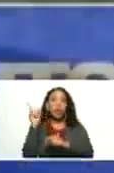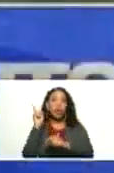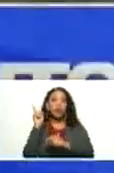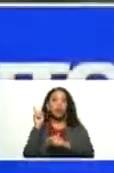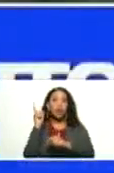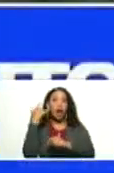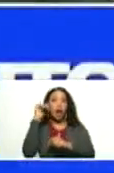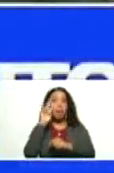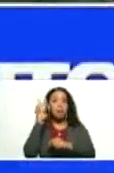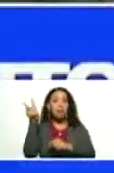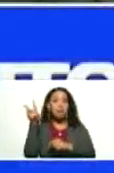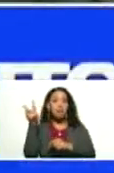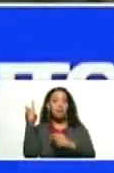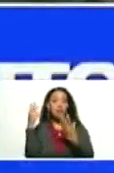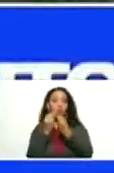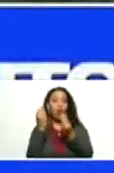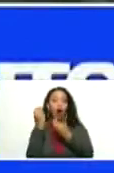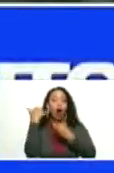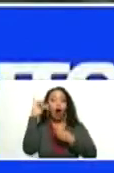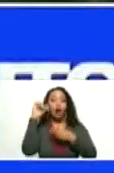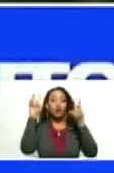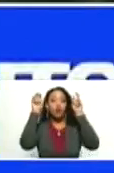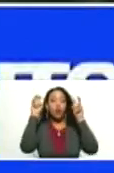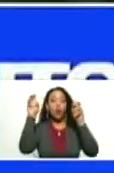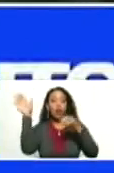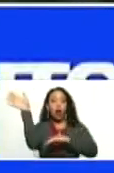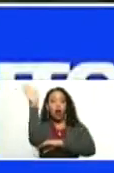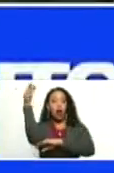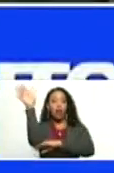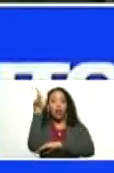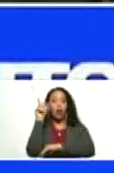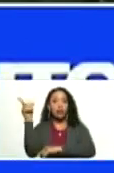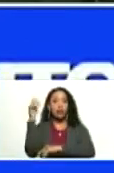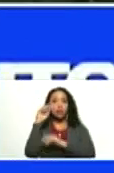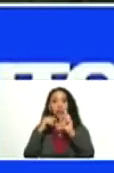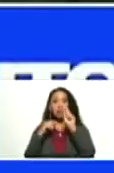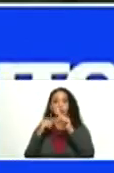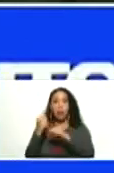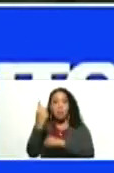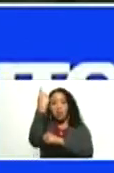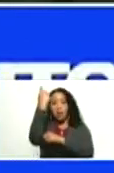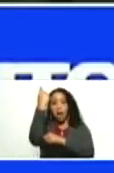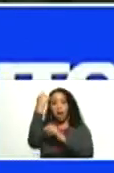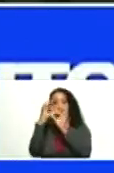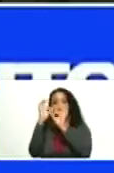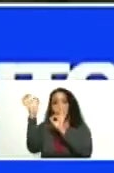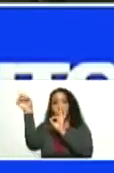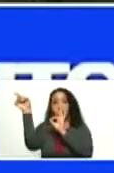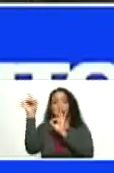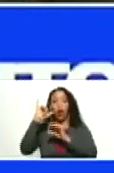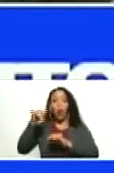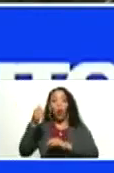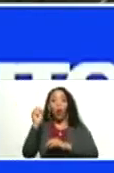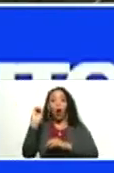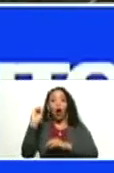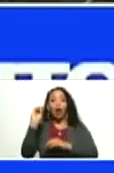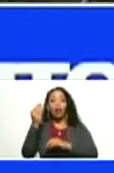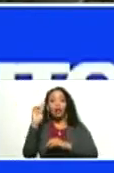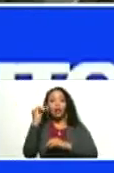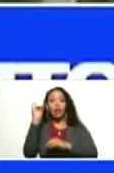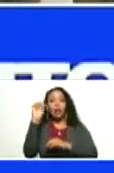vemos a un lado, donde está la evolución de la historia de todas nuestras banderas, aquella que se ve allá, la primerita, es la que hizo Joaquina Sánchez Bastida con sus propias manos, la